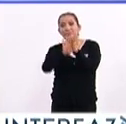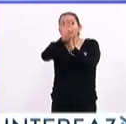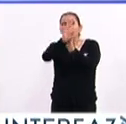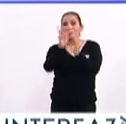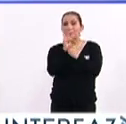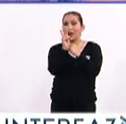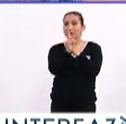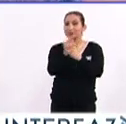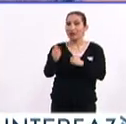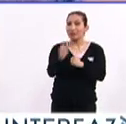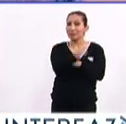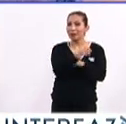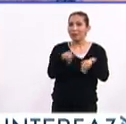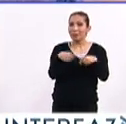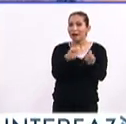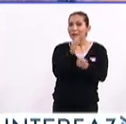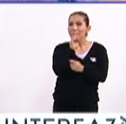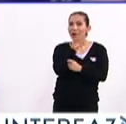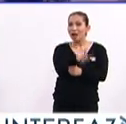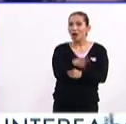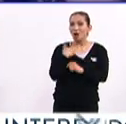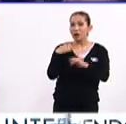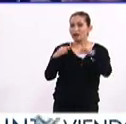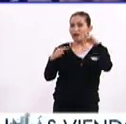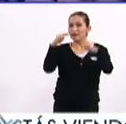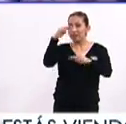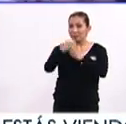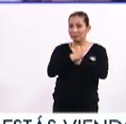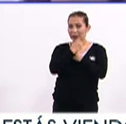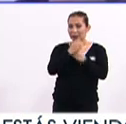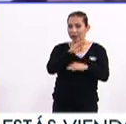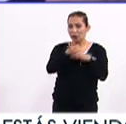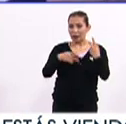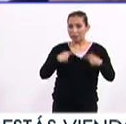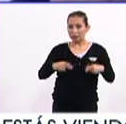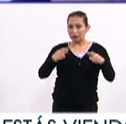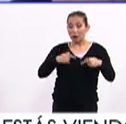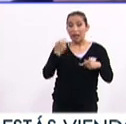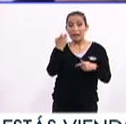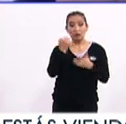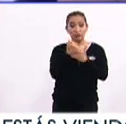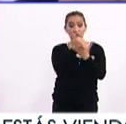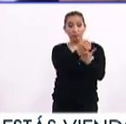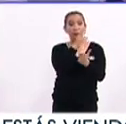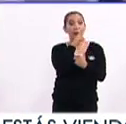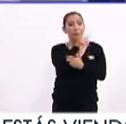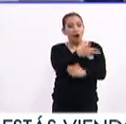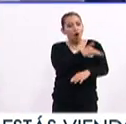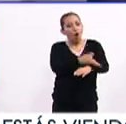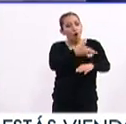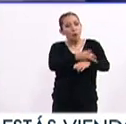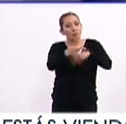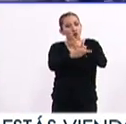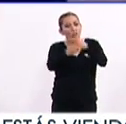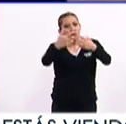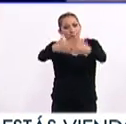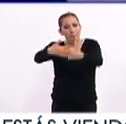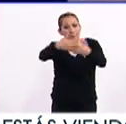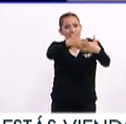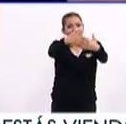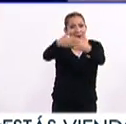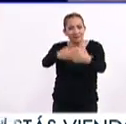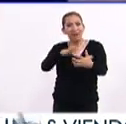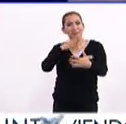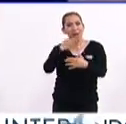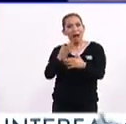las naciones y ofrecer mejores estándares de vida a los pueblos. Esto contribuye a mejorar los procesos productivos, elevar